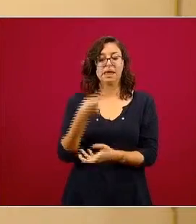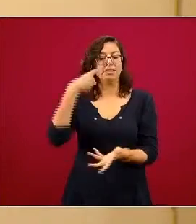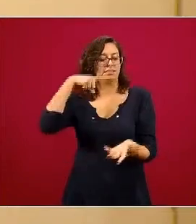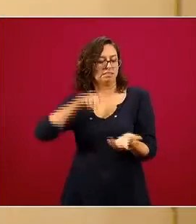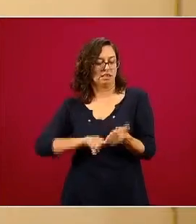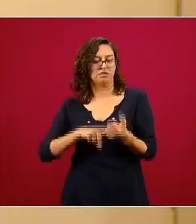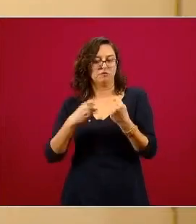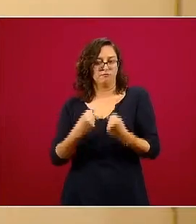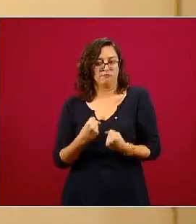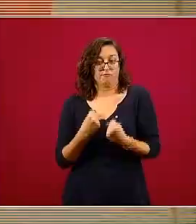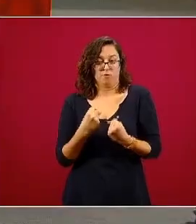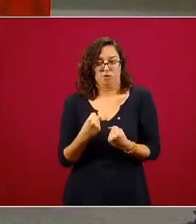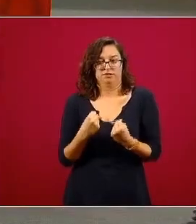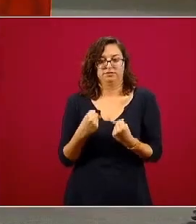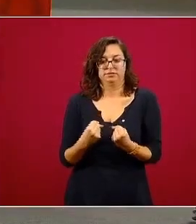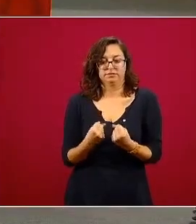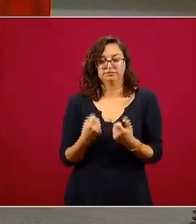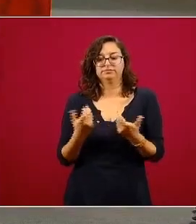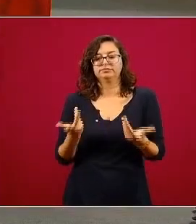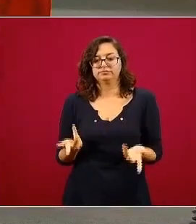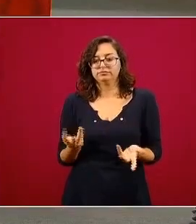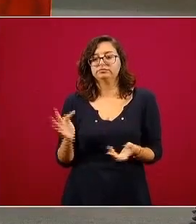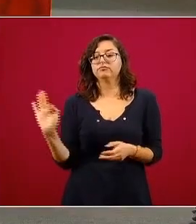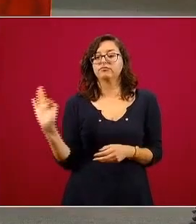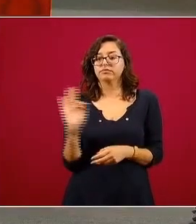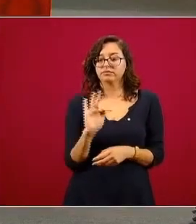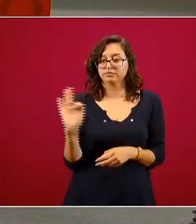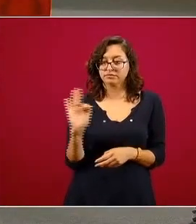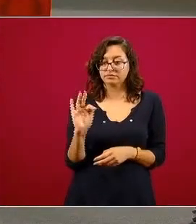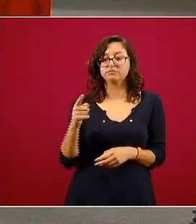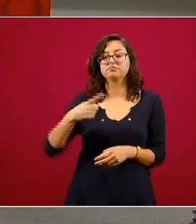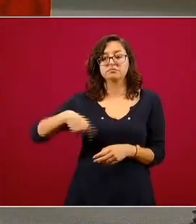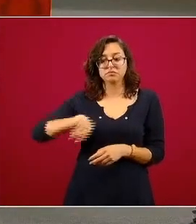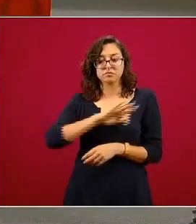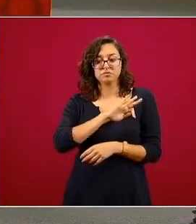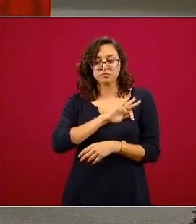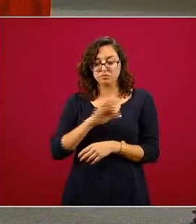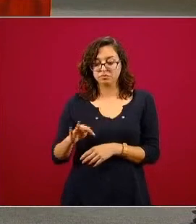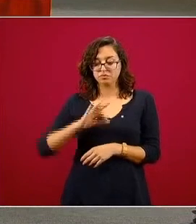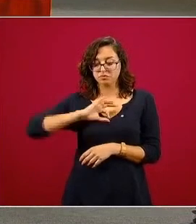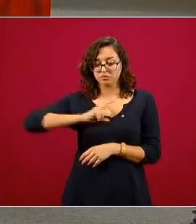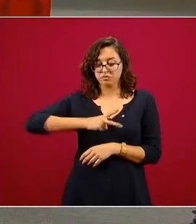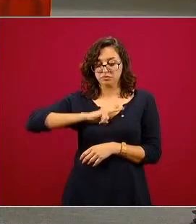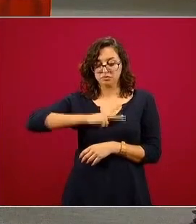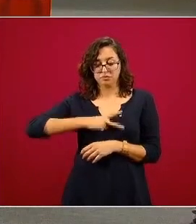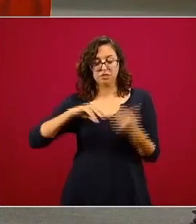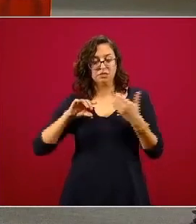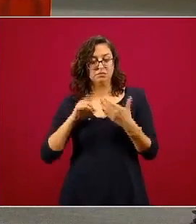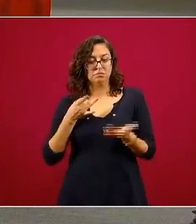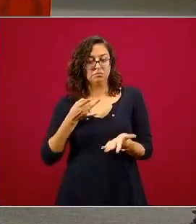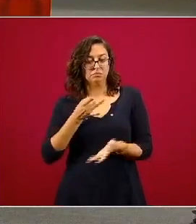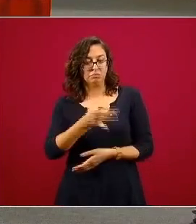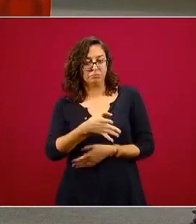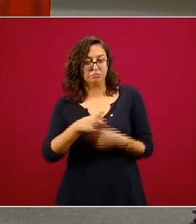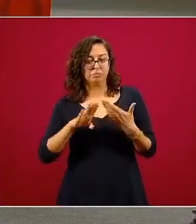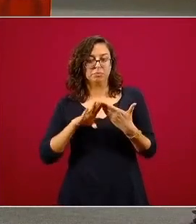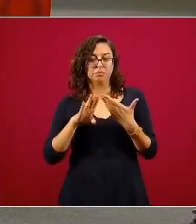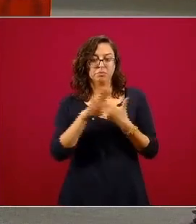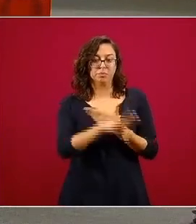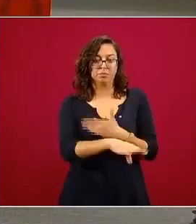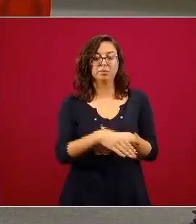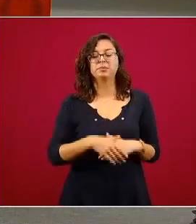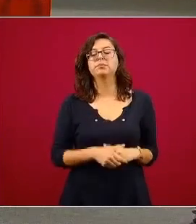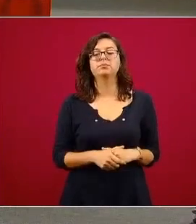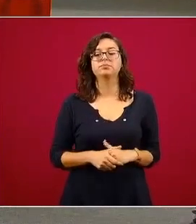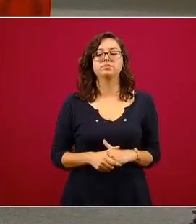anticuerpos y que contiene anticuerpos con capacidad de neutralizar al virus. Aquí es muy importante